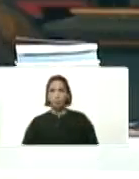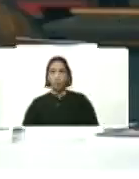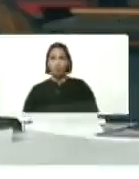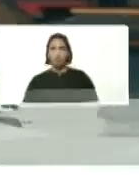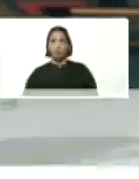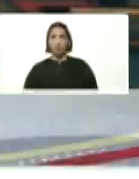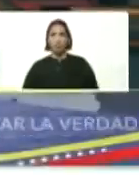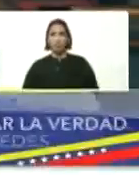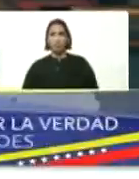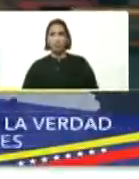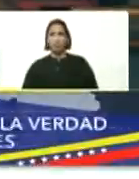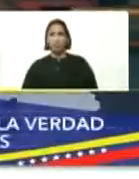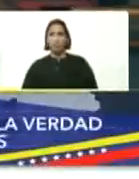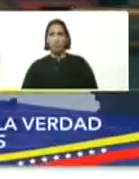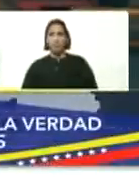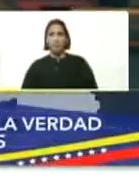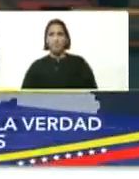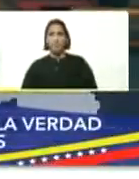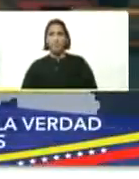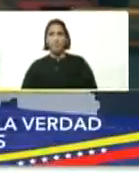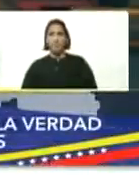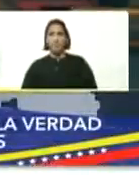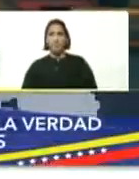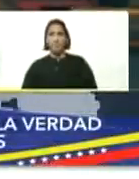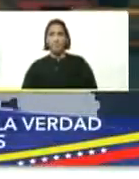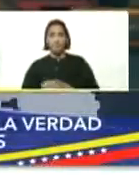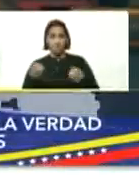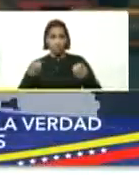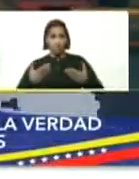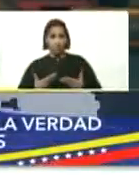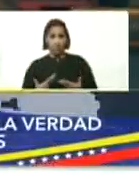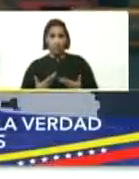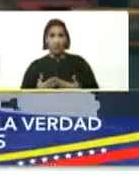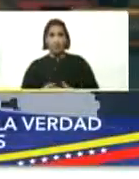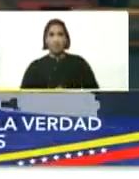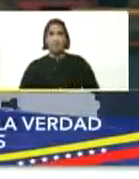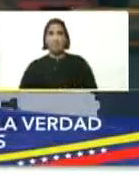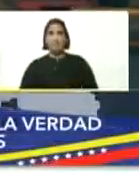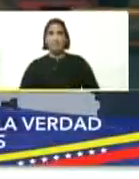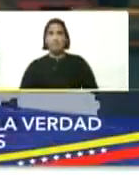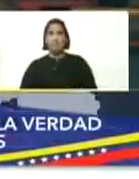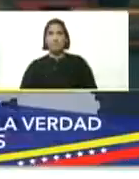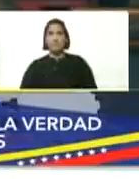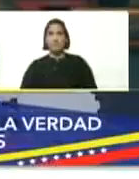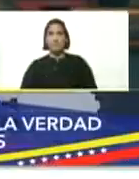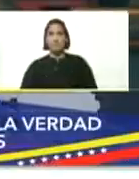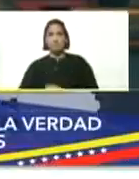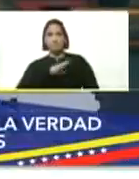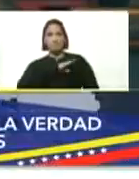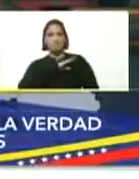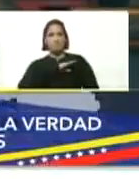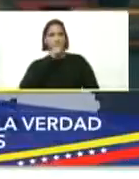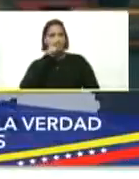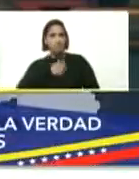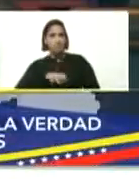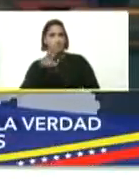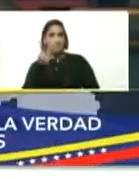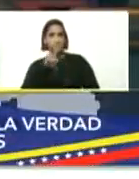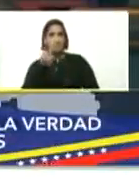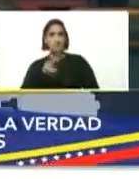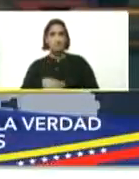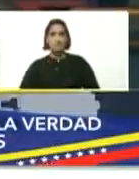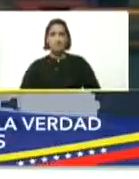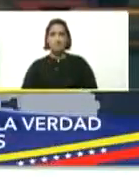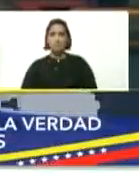Y este tesoro que me han regalado le pertenece al pueblo de Venezuela. Es un